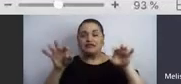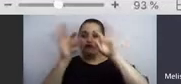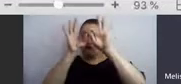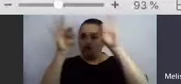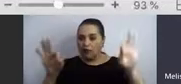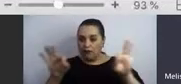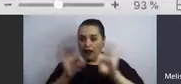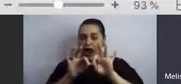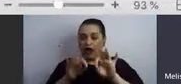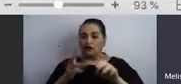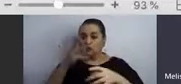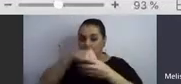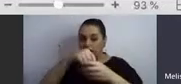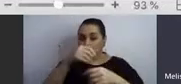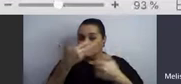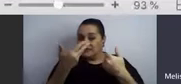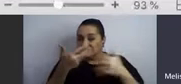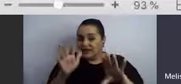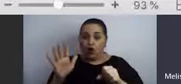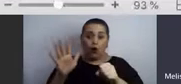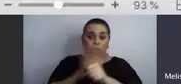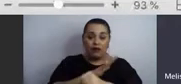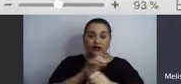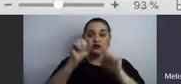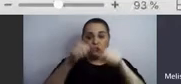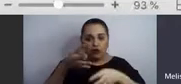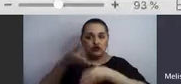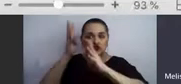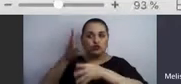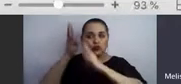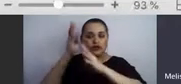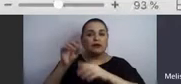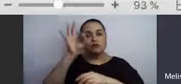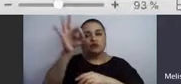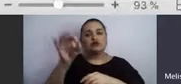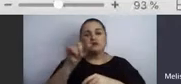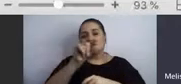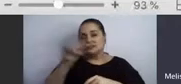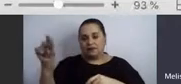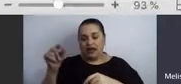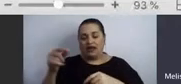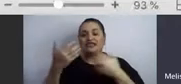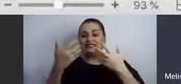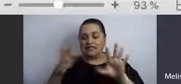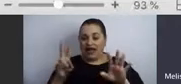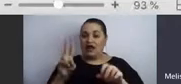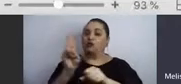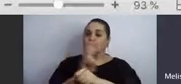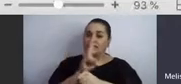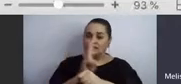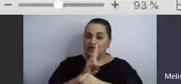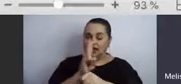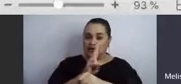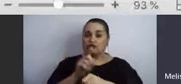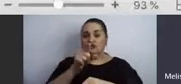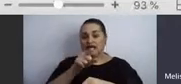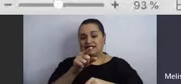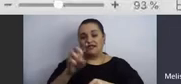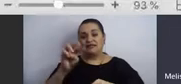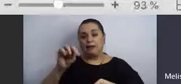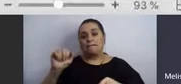y una vez que ya estén completas, que esperamos poderlas subir en las próximas semanas, pues, estaríamos utilizando estas matrices.